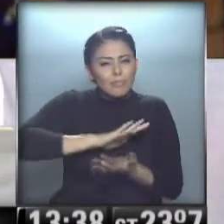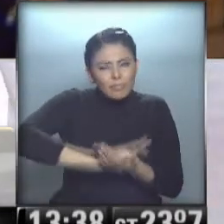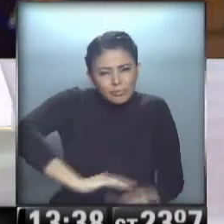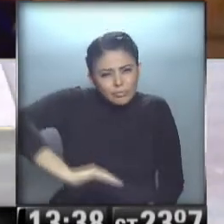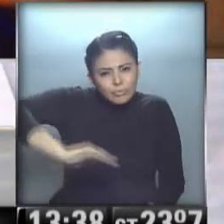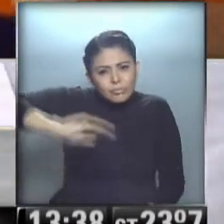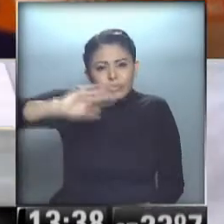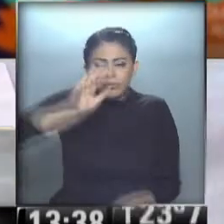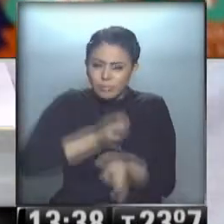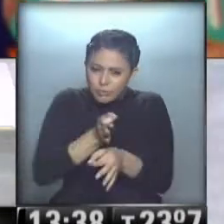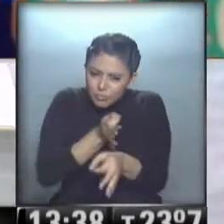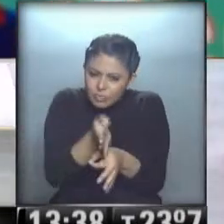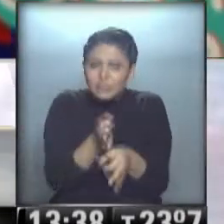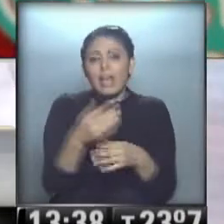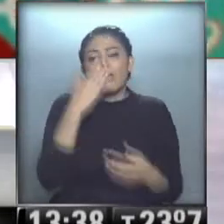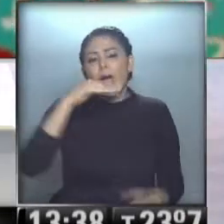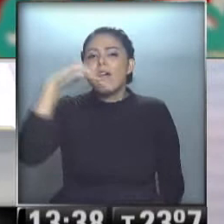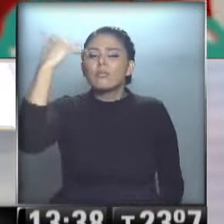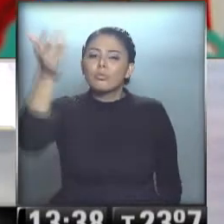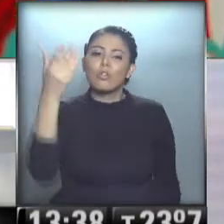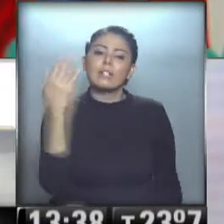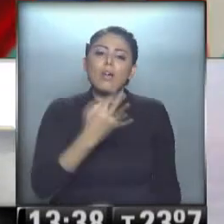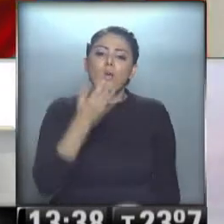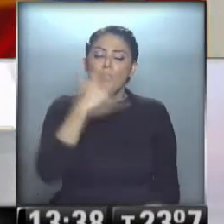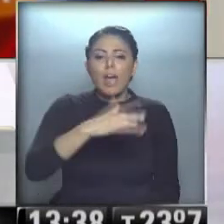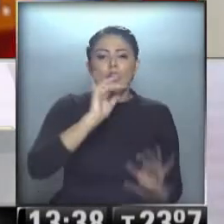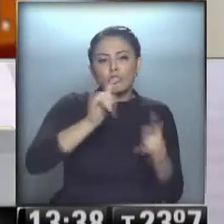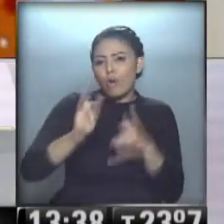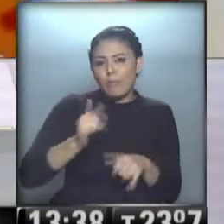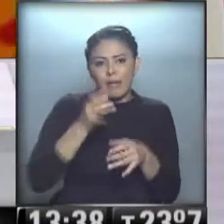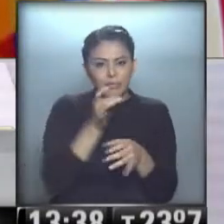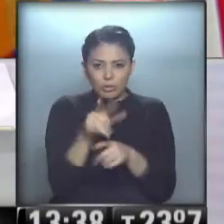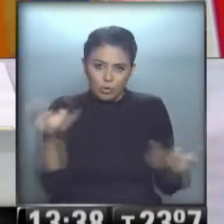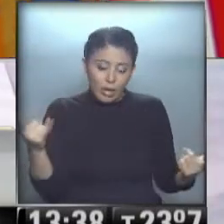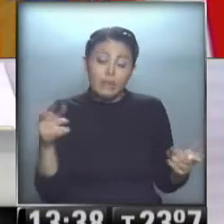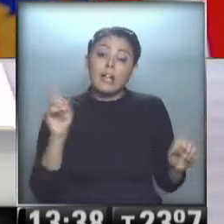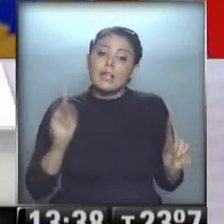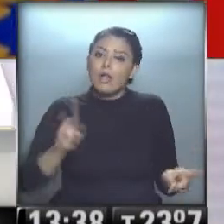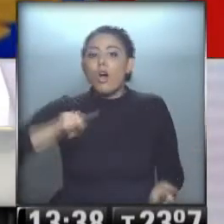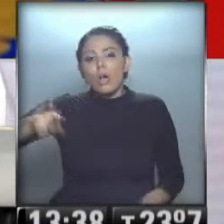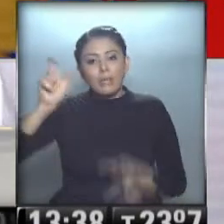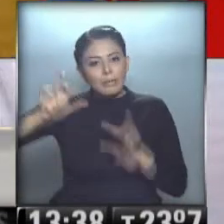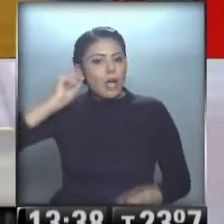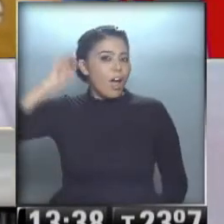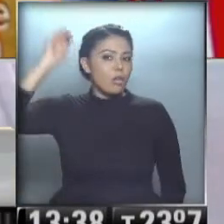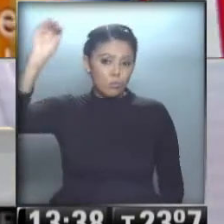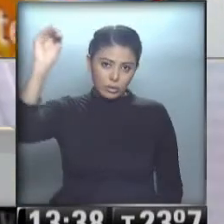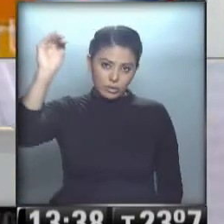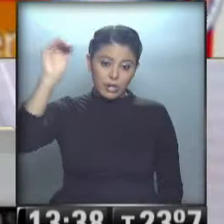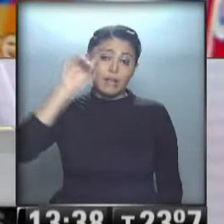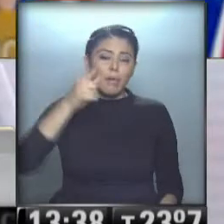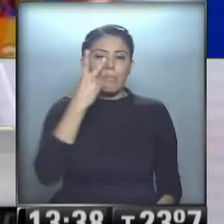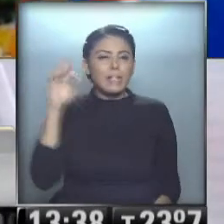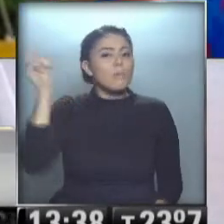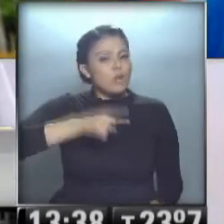asegurarnos que no tengamos más jóvenes infectados pero por otro lado de una población adulta incluso el